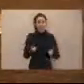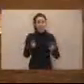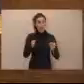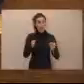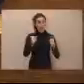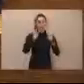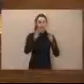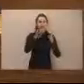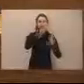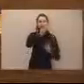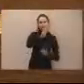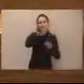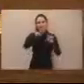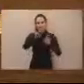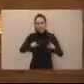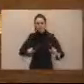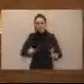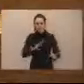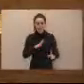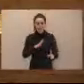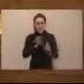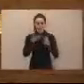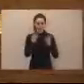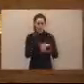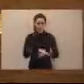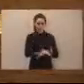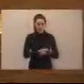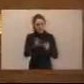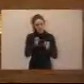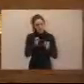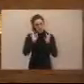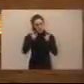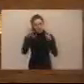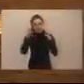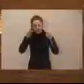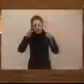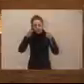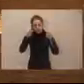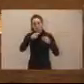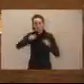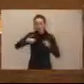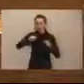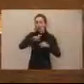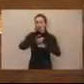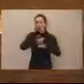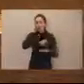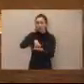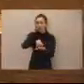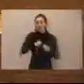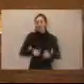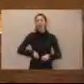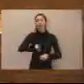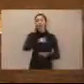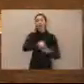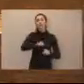37 personas en esta Administración, en asesores del Consejo de Gobierno, en asesores de la Presidencia y de las consejerías, se gasten